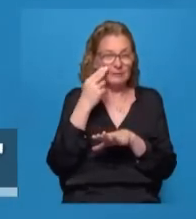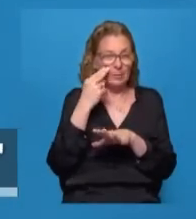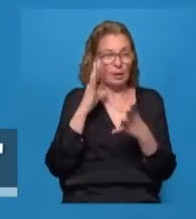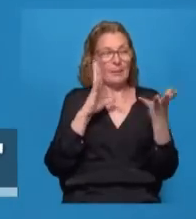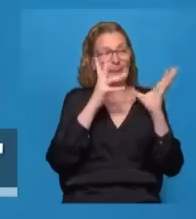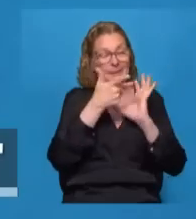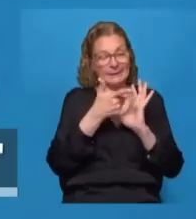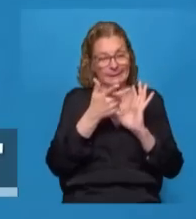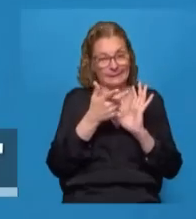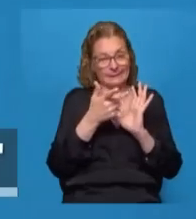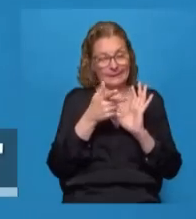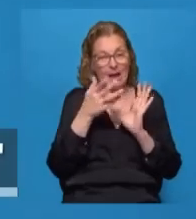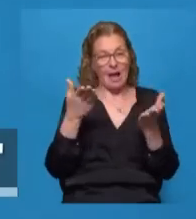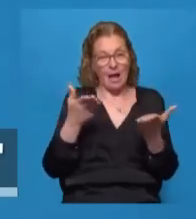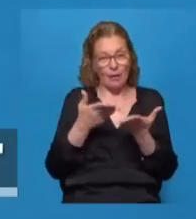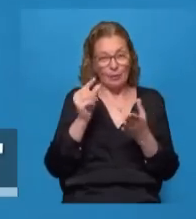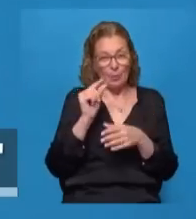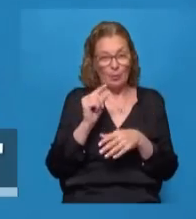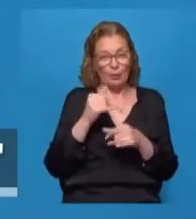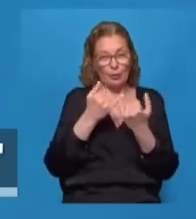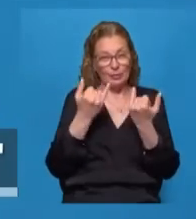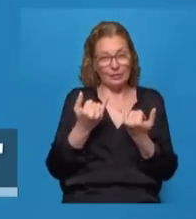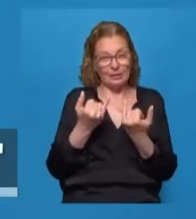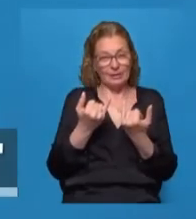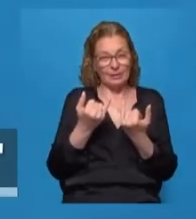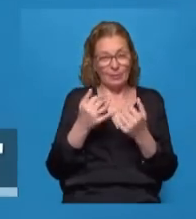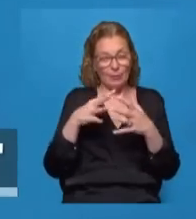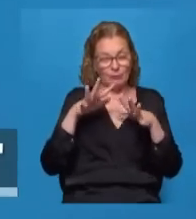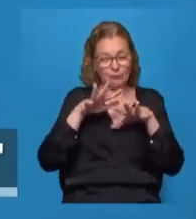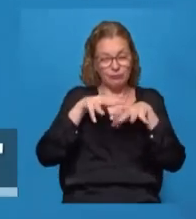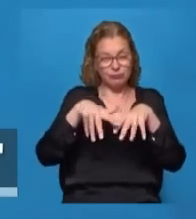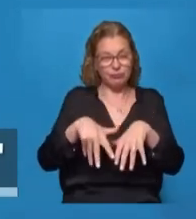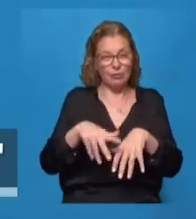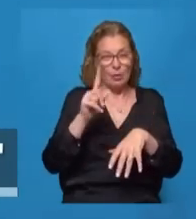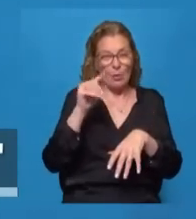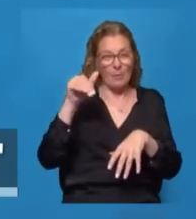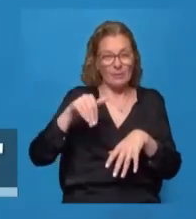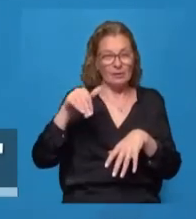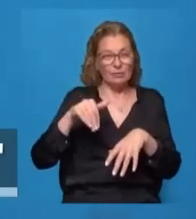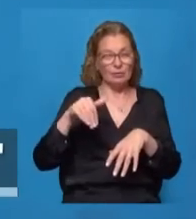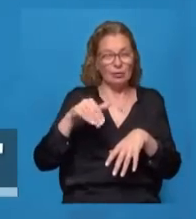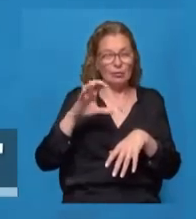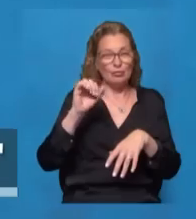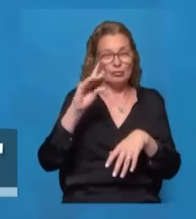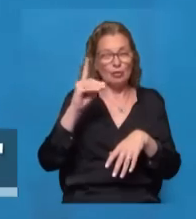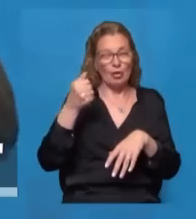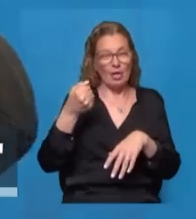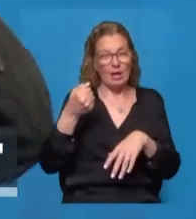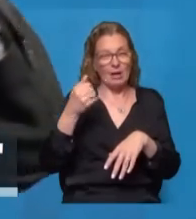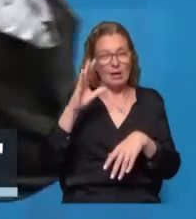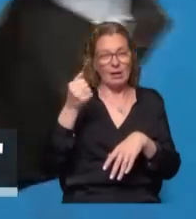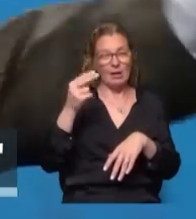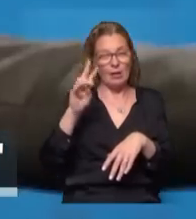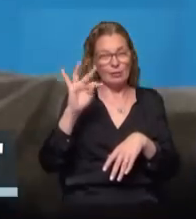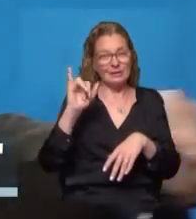ambientales y ahora hace pocos días tuvimos un derrame de un millón de litros de soda cáustica